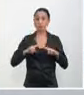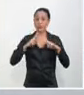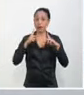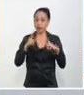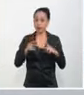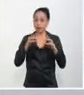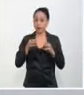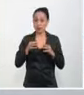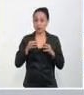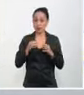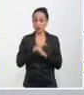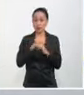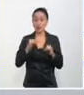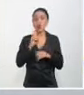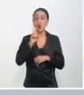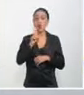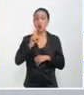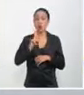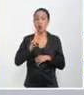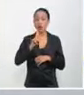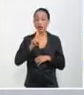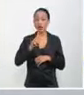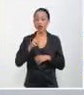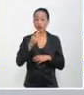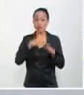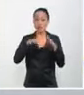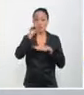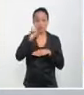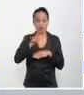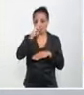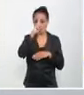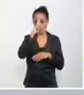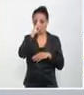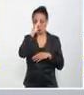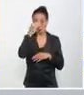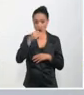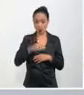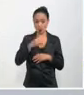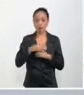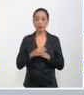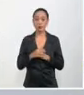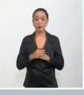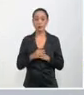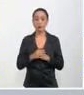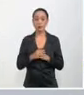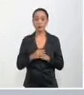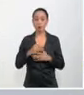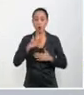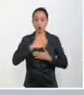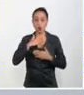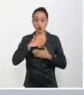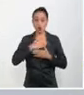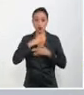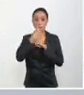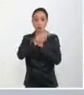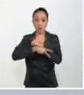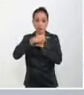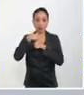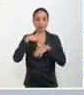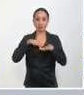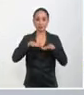La nota urgente que nos ha hecho llegar el Ministerio de Salud Pública. Nuestro país se ha estado preparando